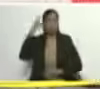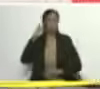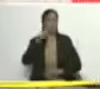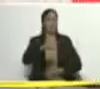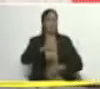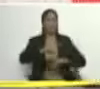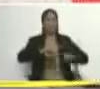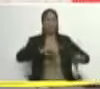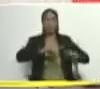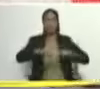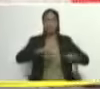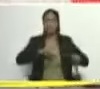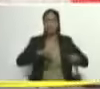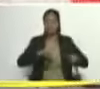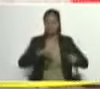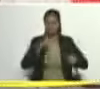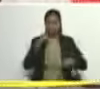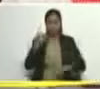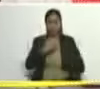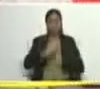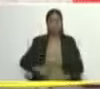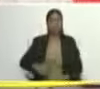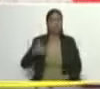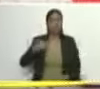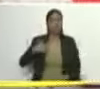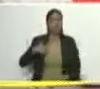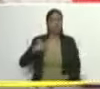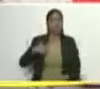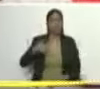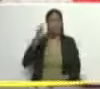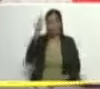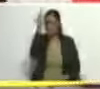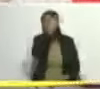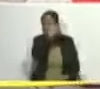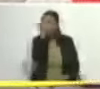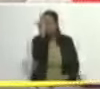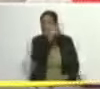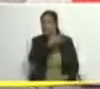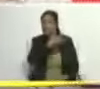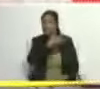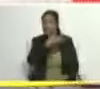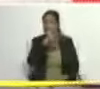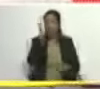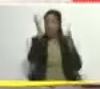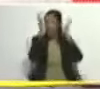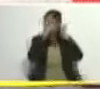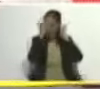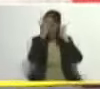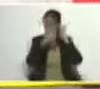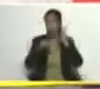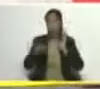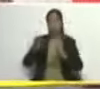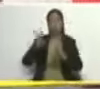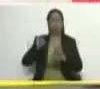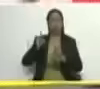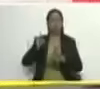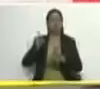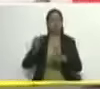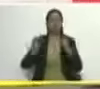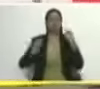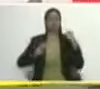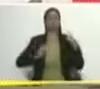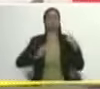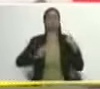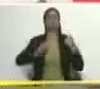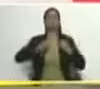Si no veamos a Milei en Argentina, es el nuevo colonialismo, si se le puede poner nuevo al